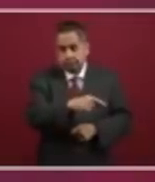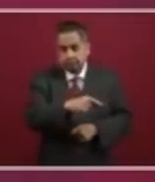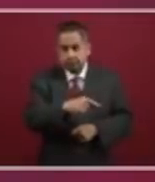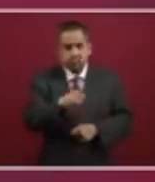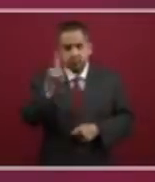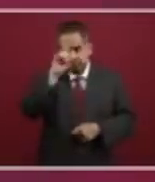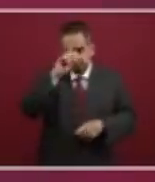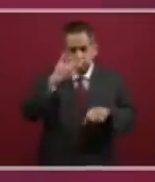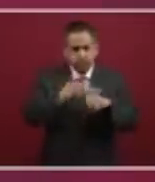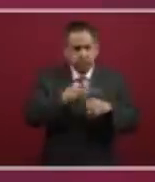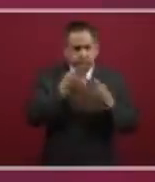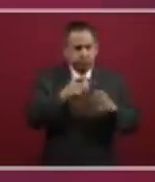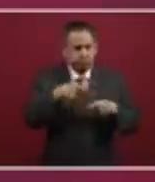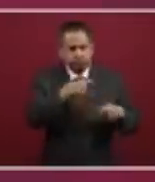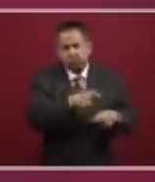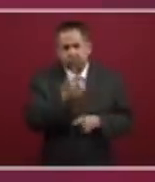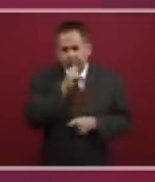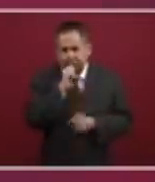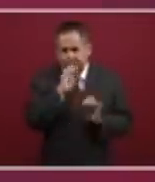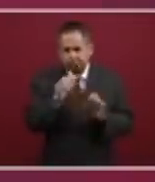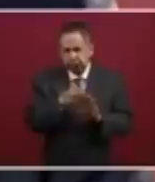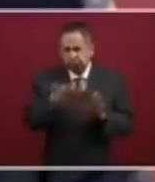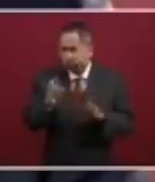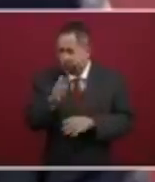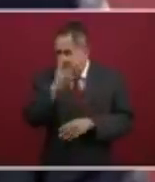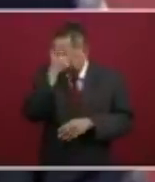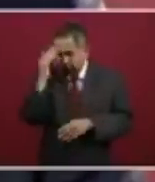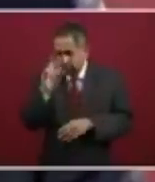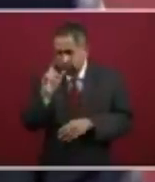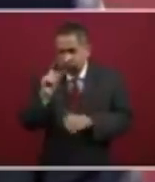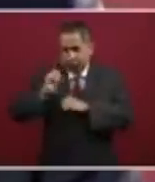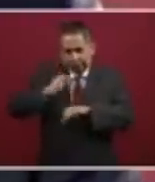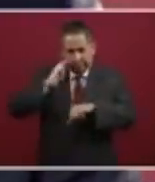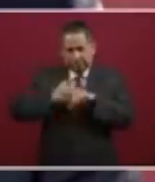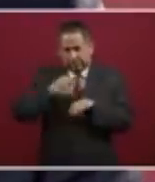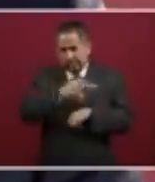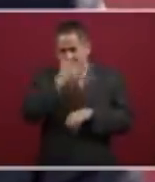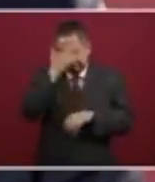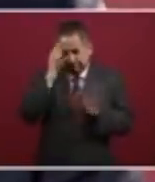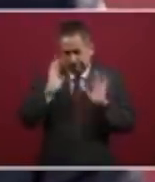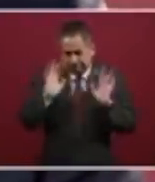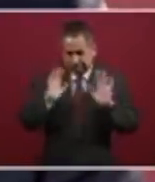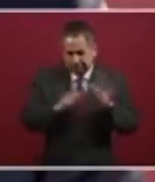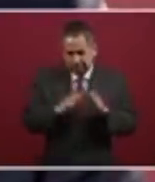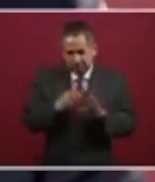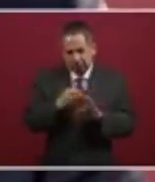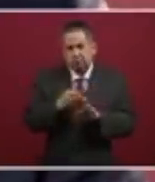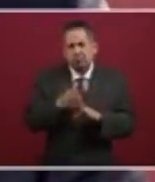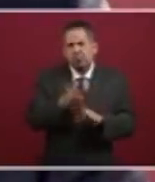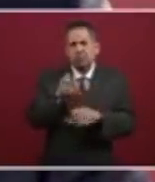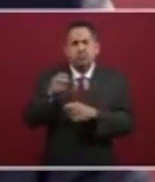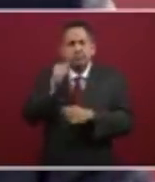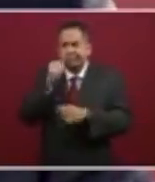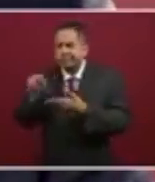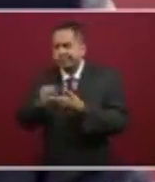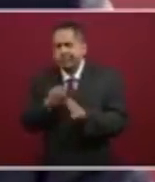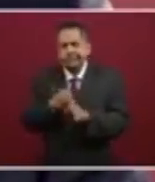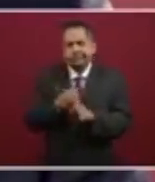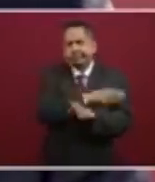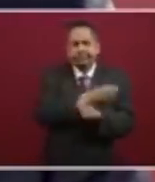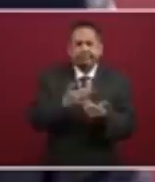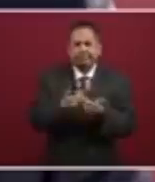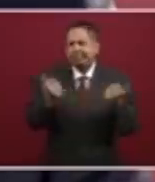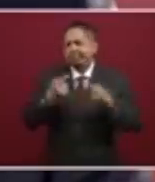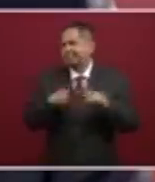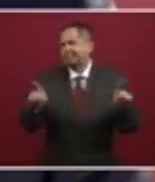consejero de un banco. No sé exactamente qué cargo, pero sí fue mucho antes. No tiene nada que ver.